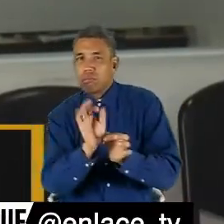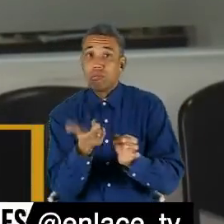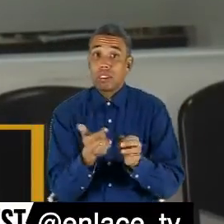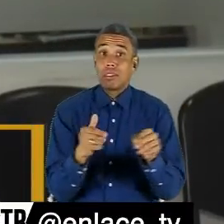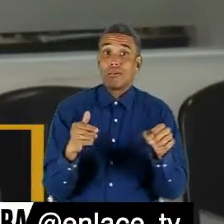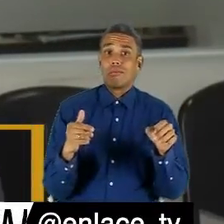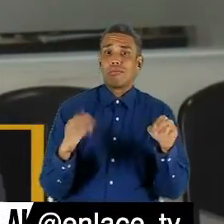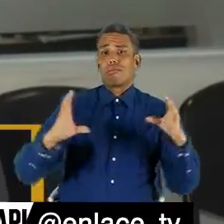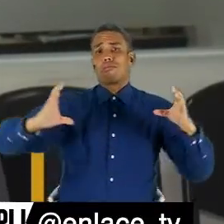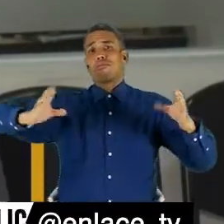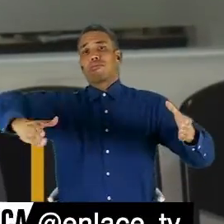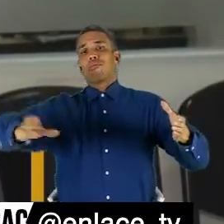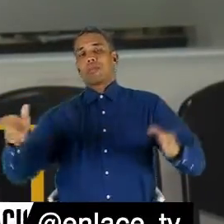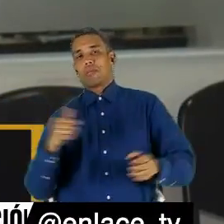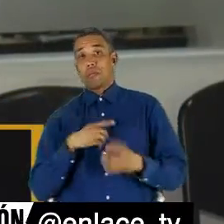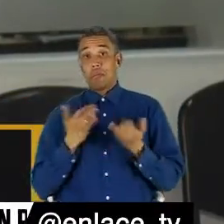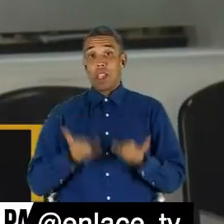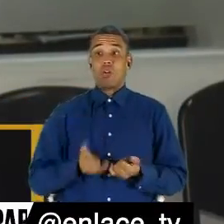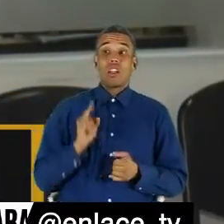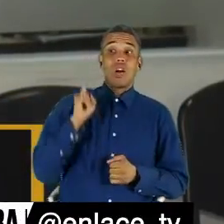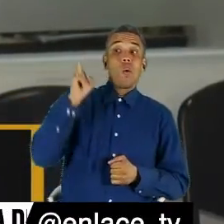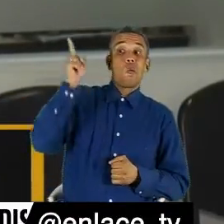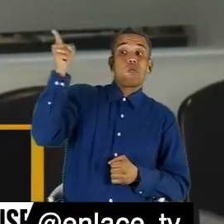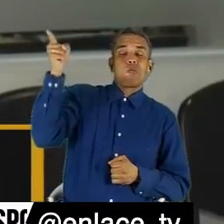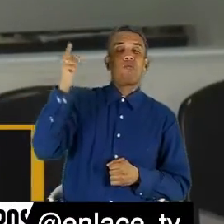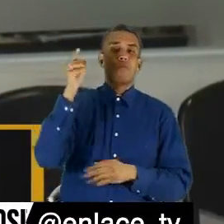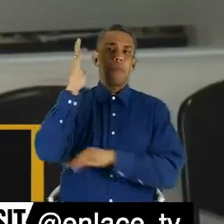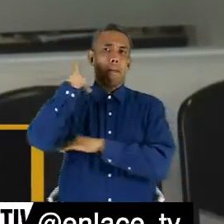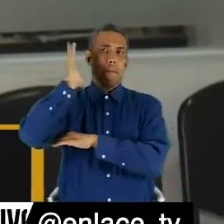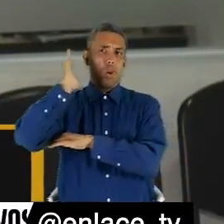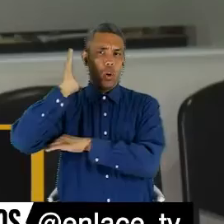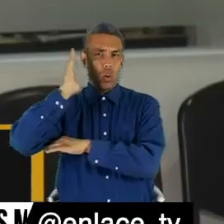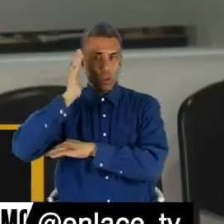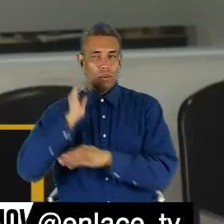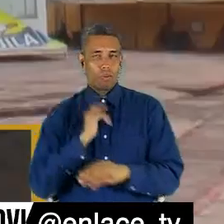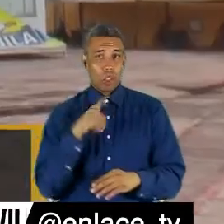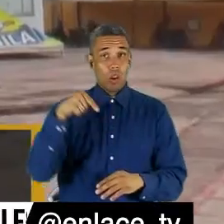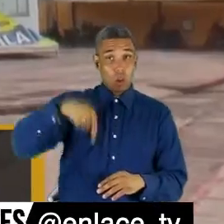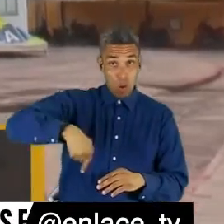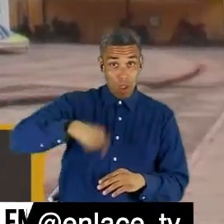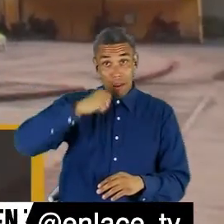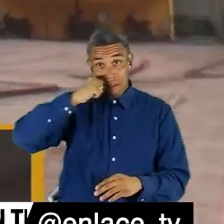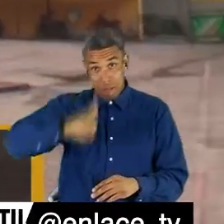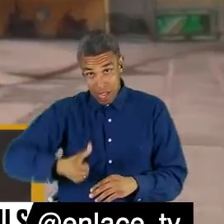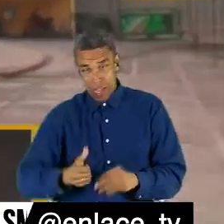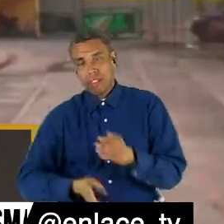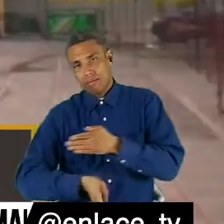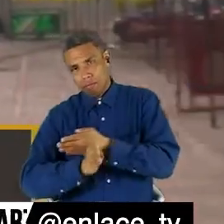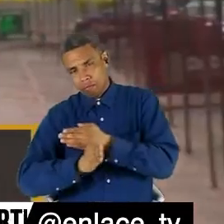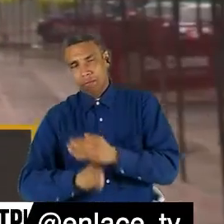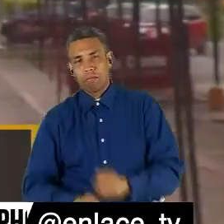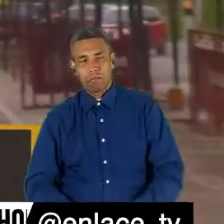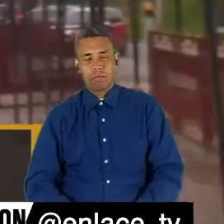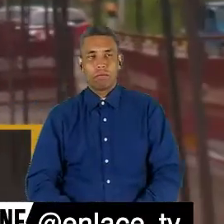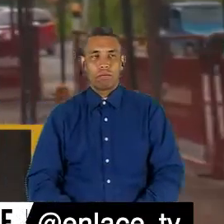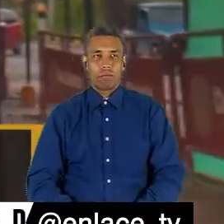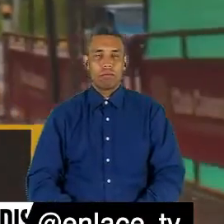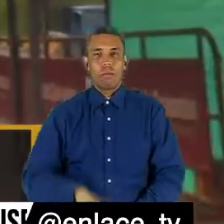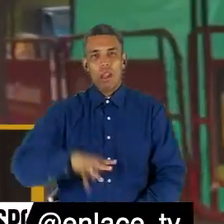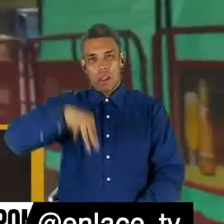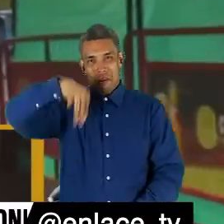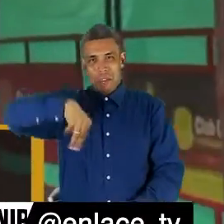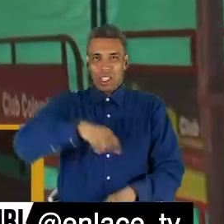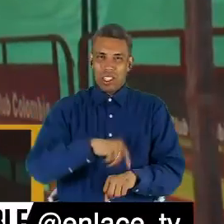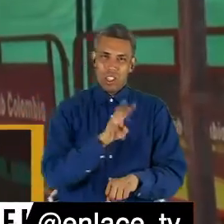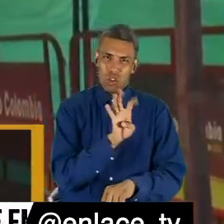momentos en una conferencia en el Expo Eventos. Esta conferencia va por el día de hoy y mañana. La programación académica continuará este martes desde las